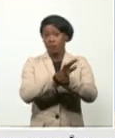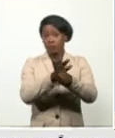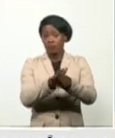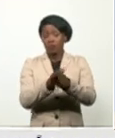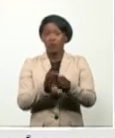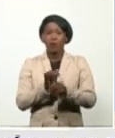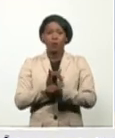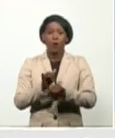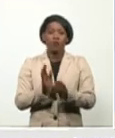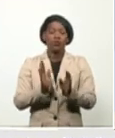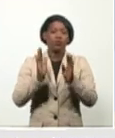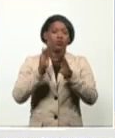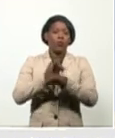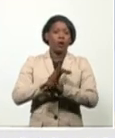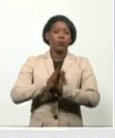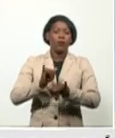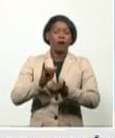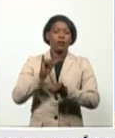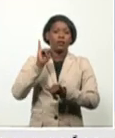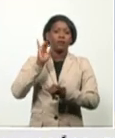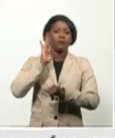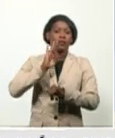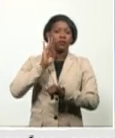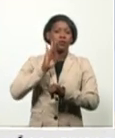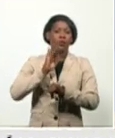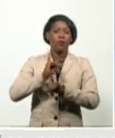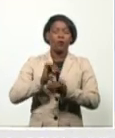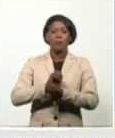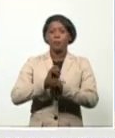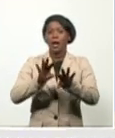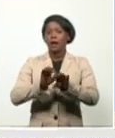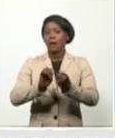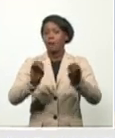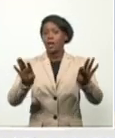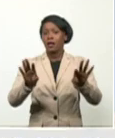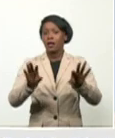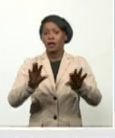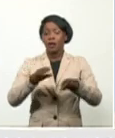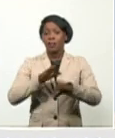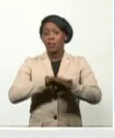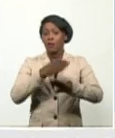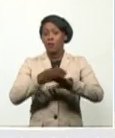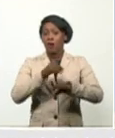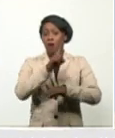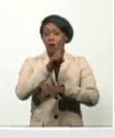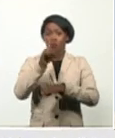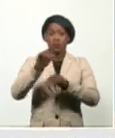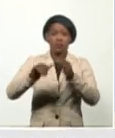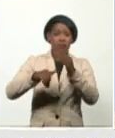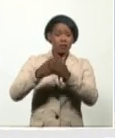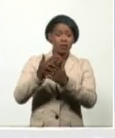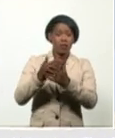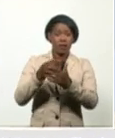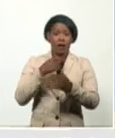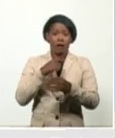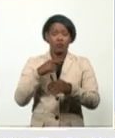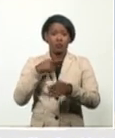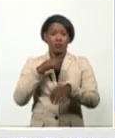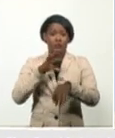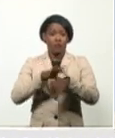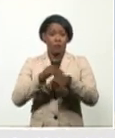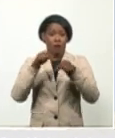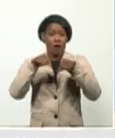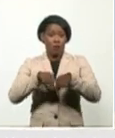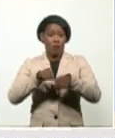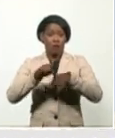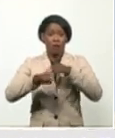transmiten la enfermedad una vez pasado 11 días de la misma. Hasta ahora se había dicho que